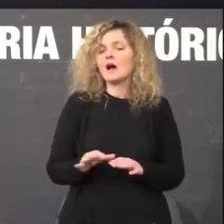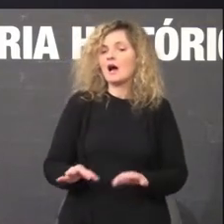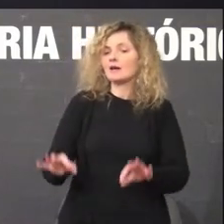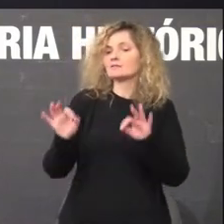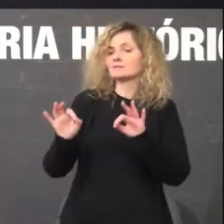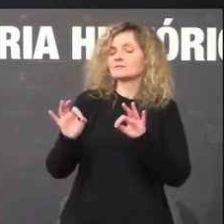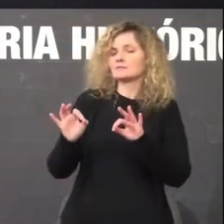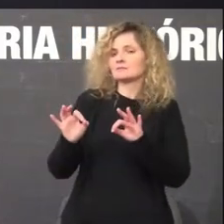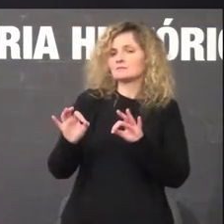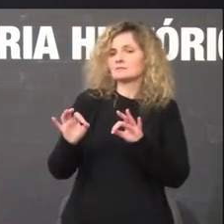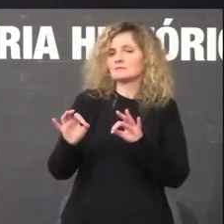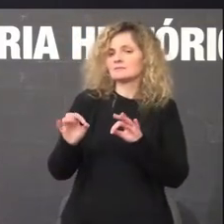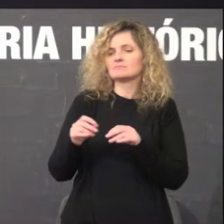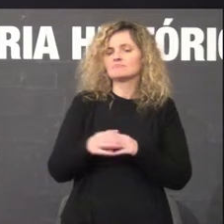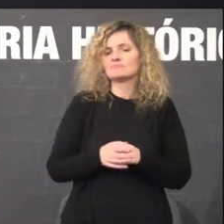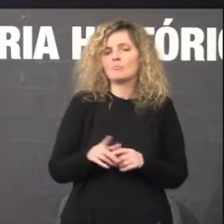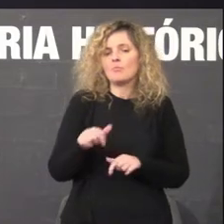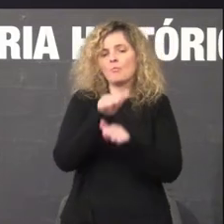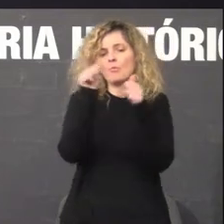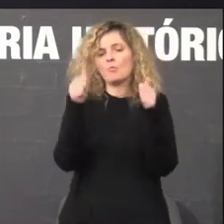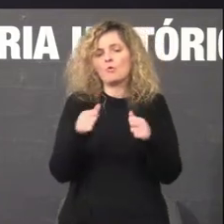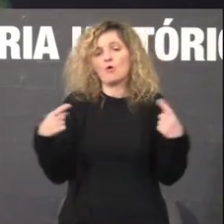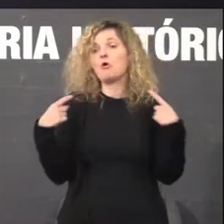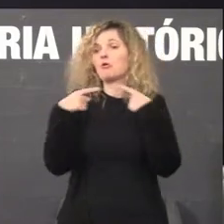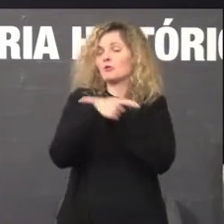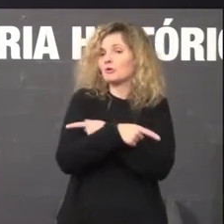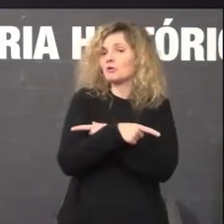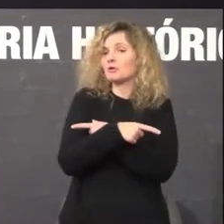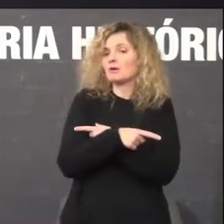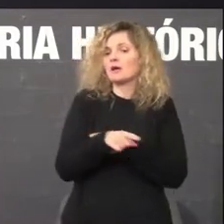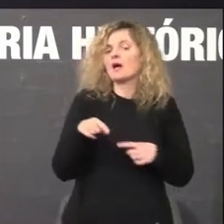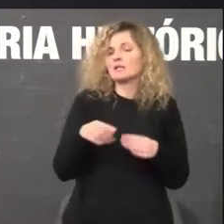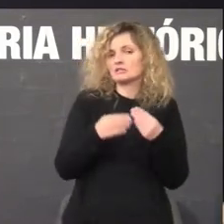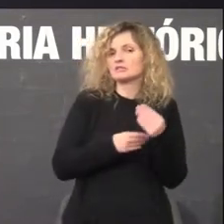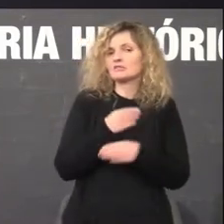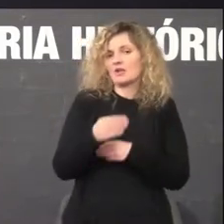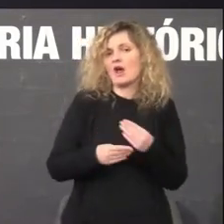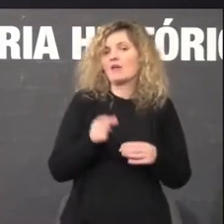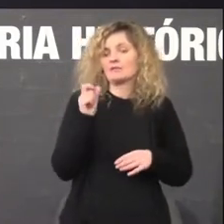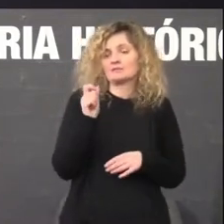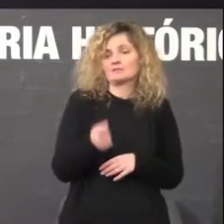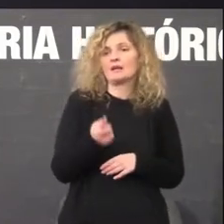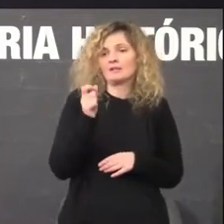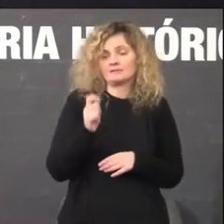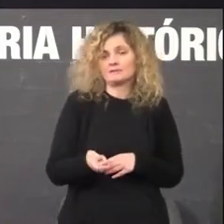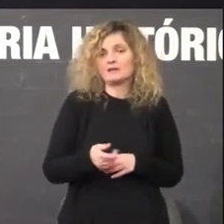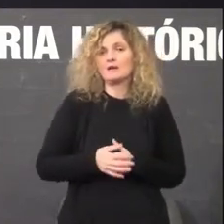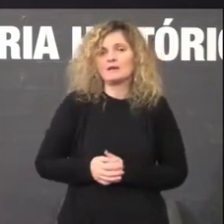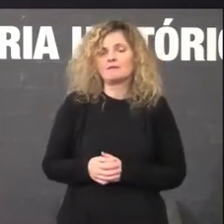una... que parece una contradicción, pero esto es lo que se hace habitualmente